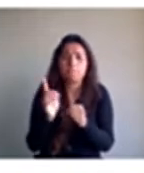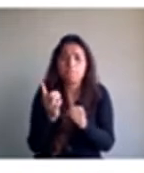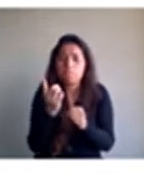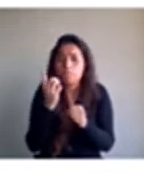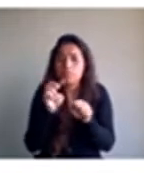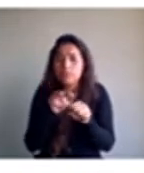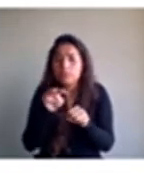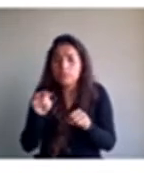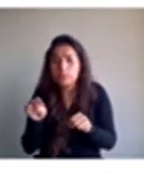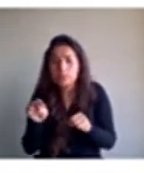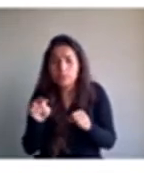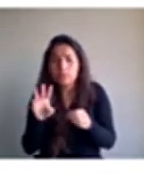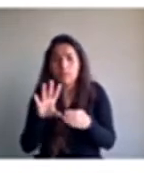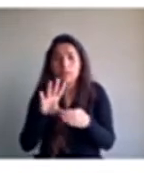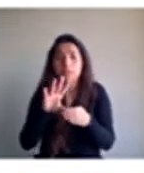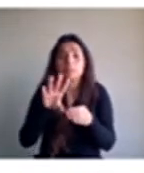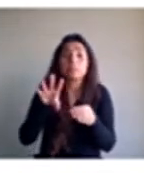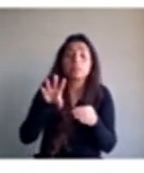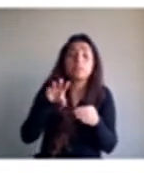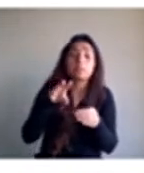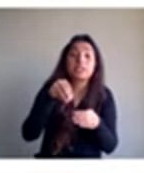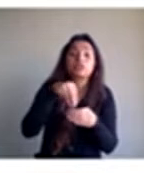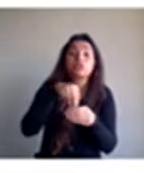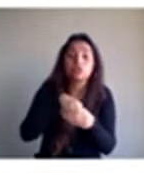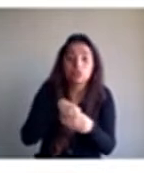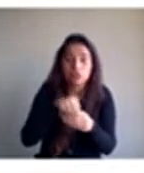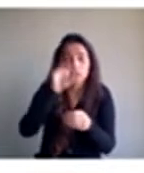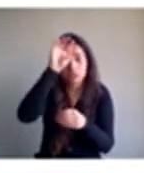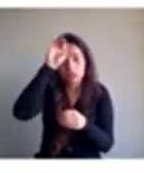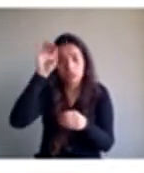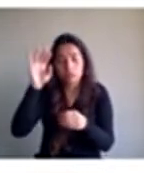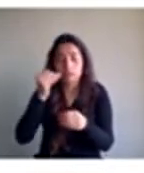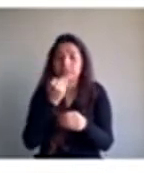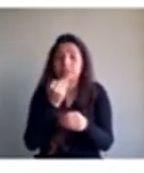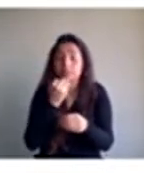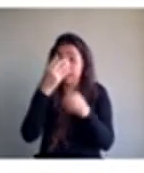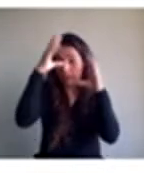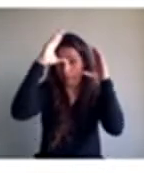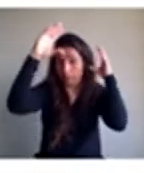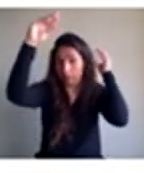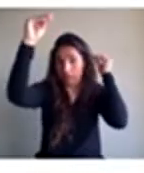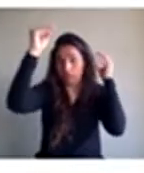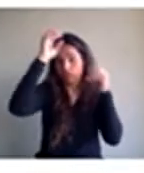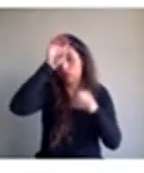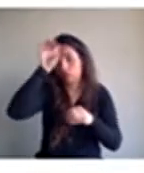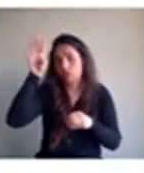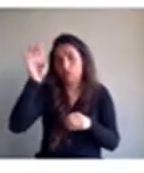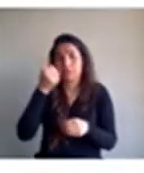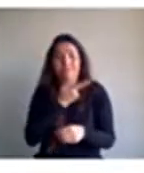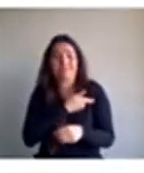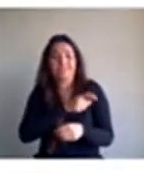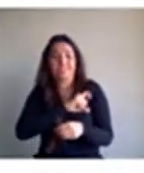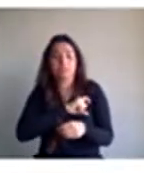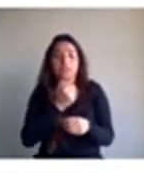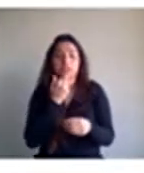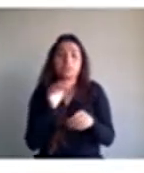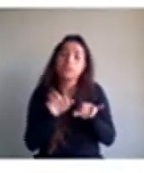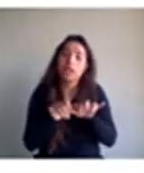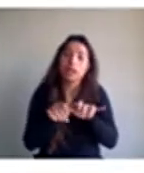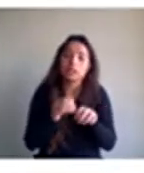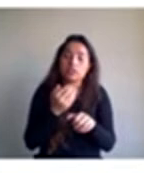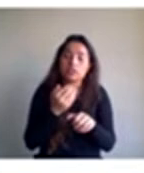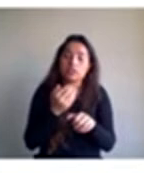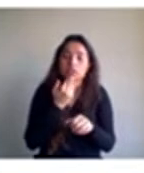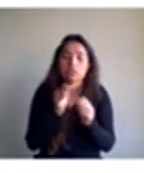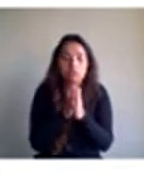y embajador de colombia en españa entre otros ha escrito es autor de mundos